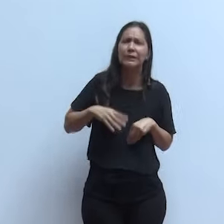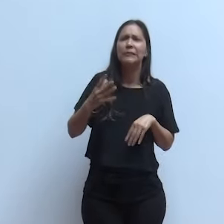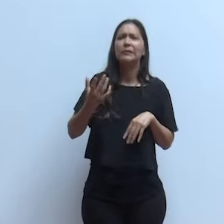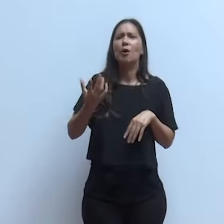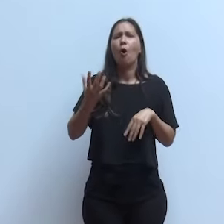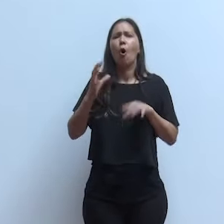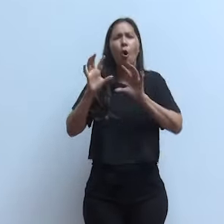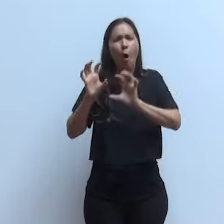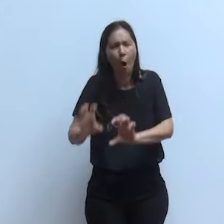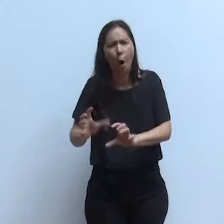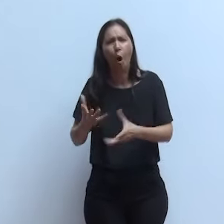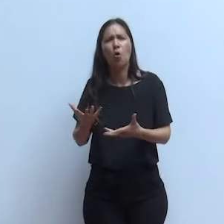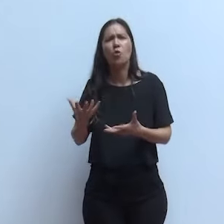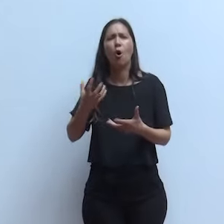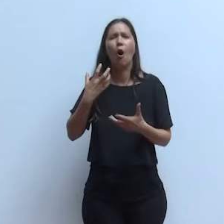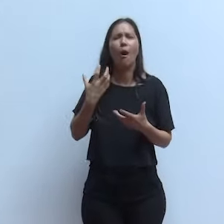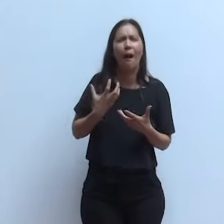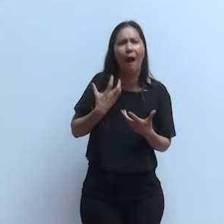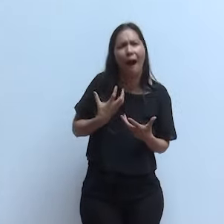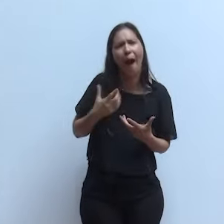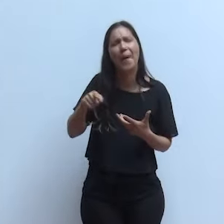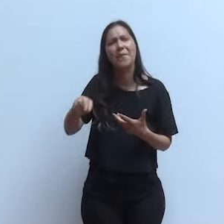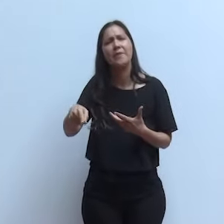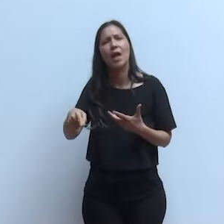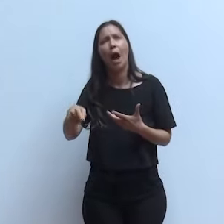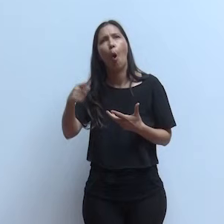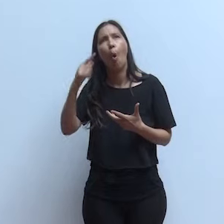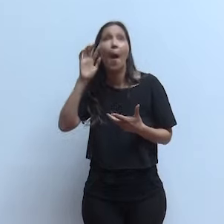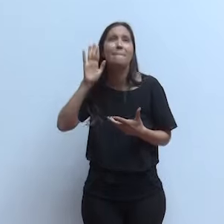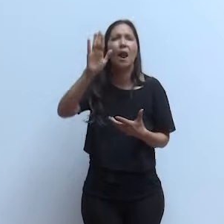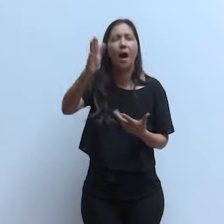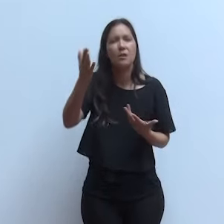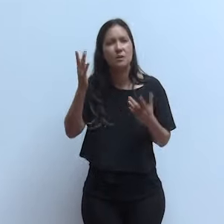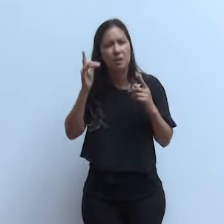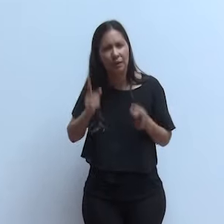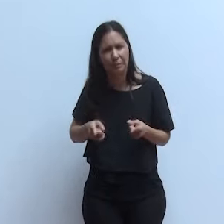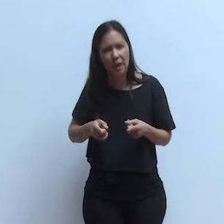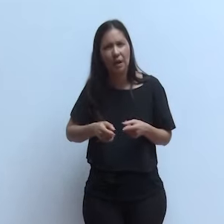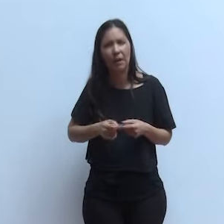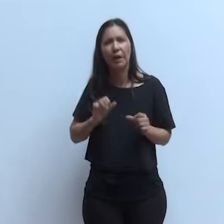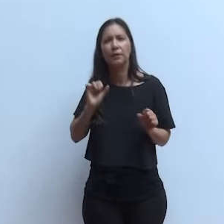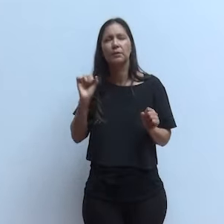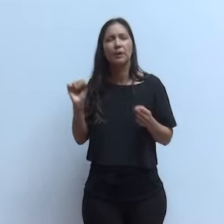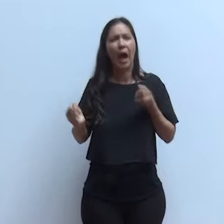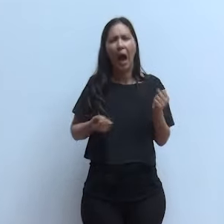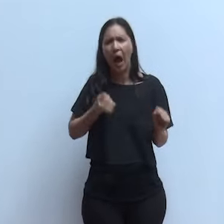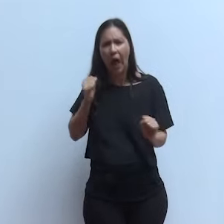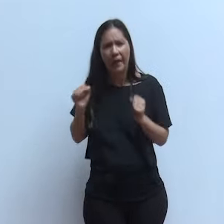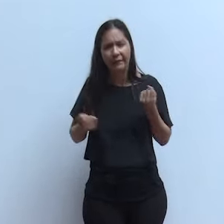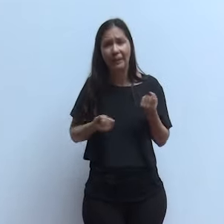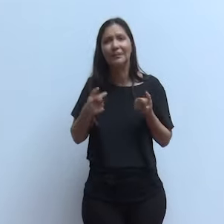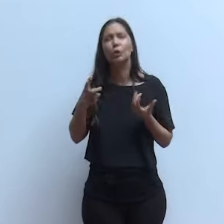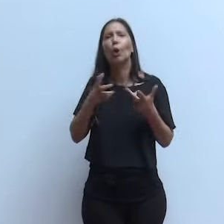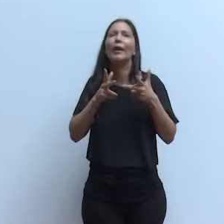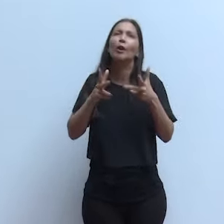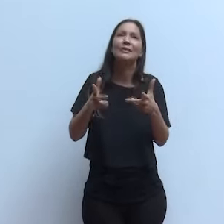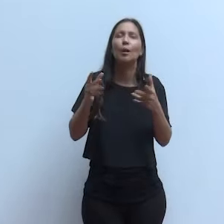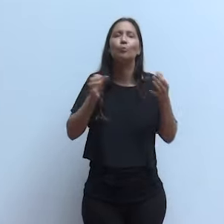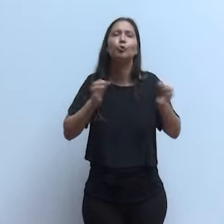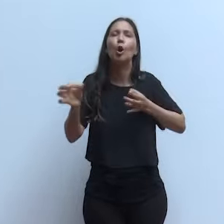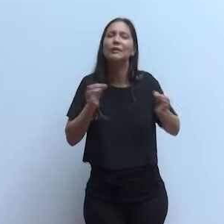esperanza no O sea lo que lo que quiero decir es que los concesos se construyen y movilizan no solo con ideas sino con